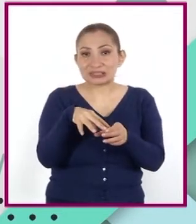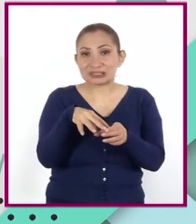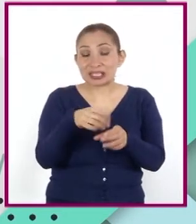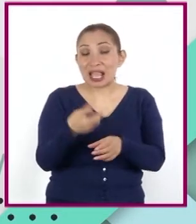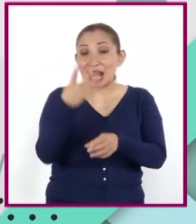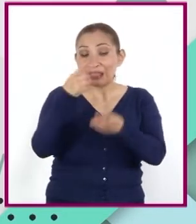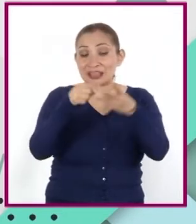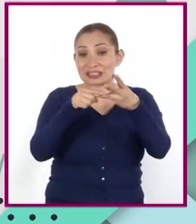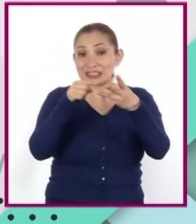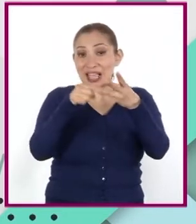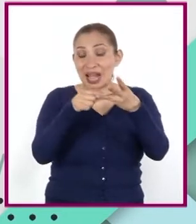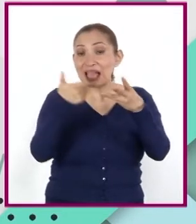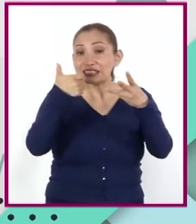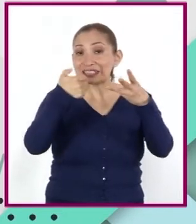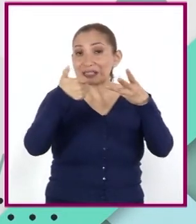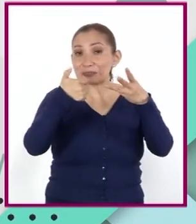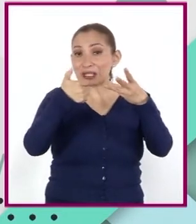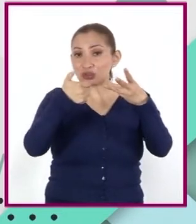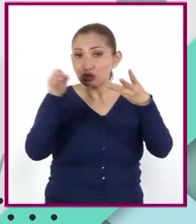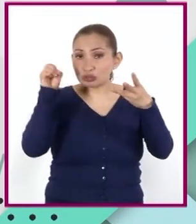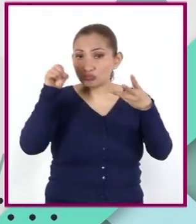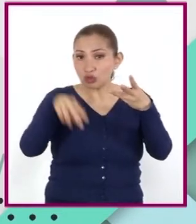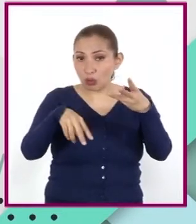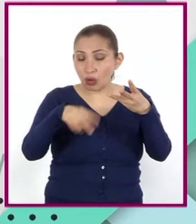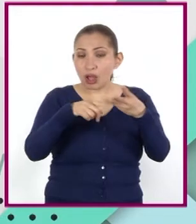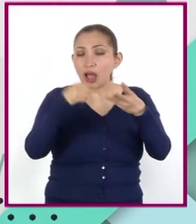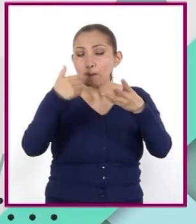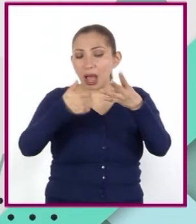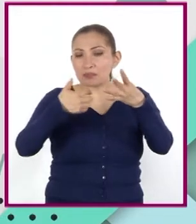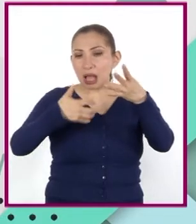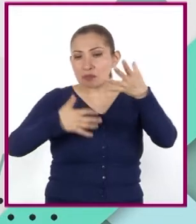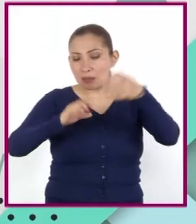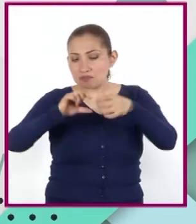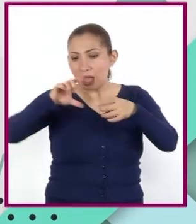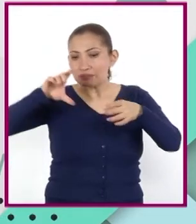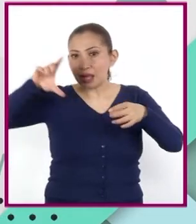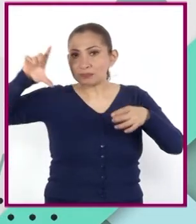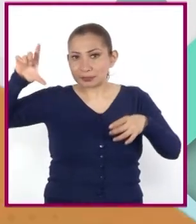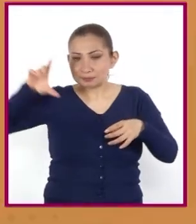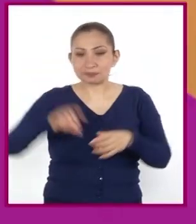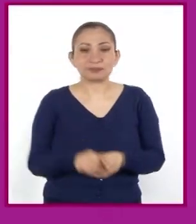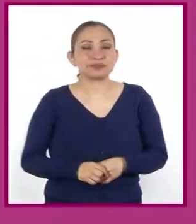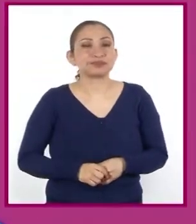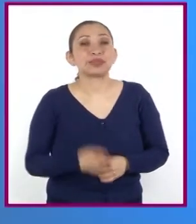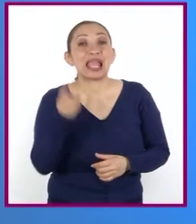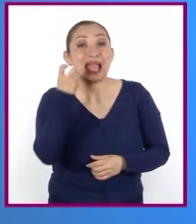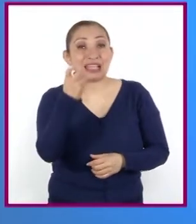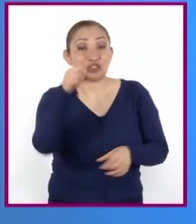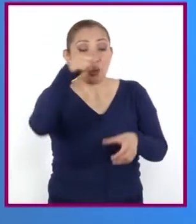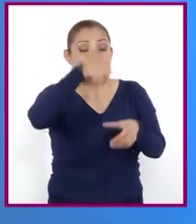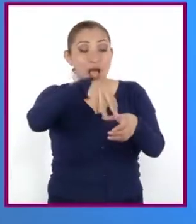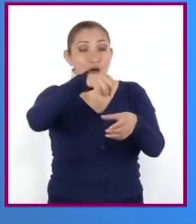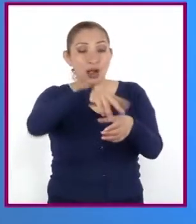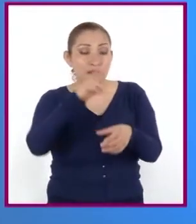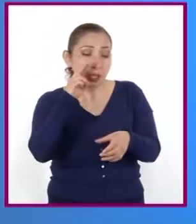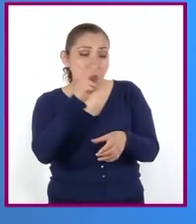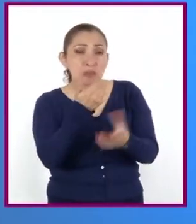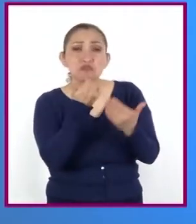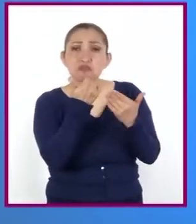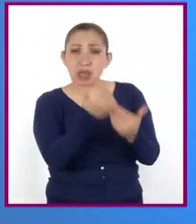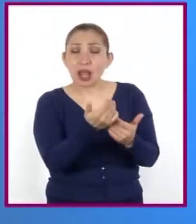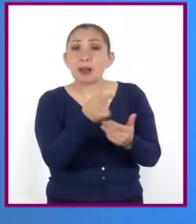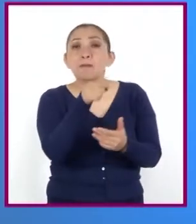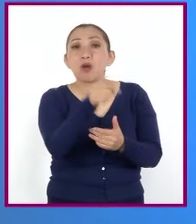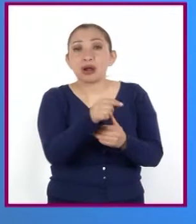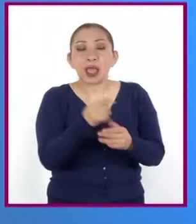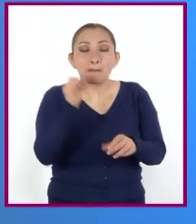la tercera 6 pesos adicionales y así en cada ocasión. Este tipo de ahorro se considera apropiado,